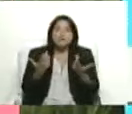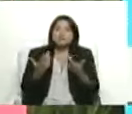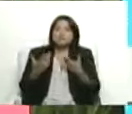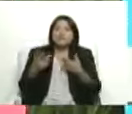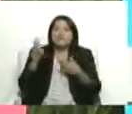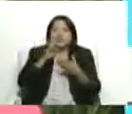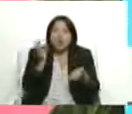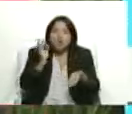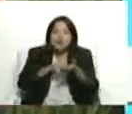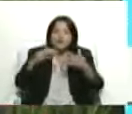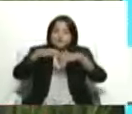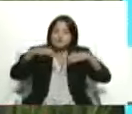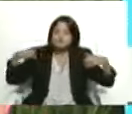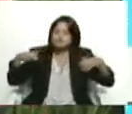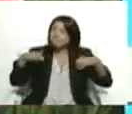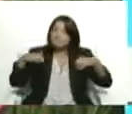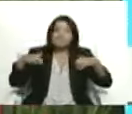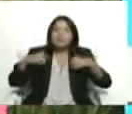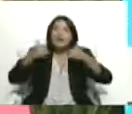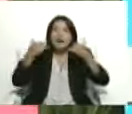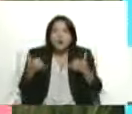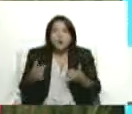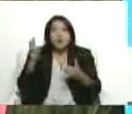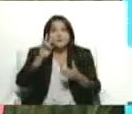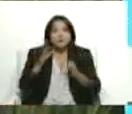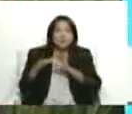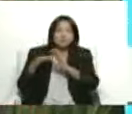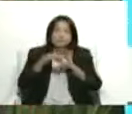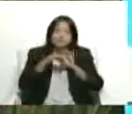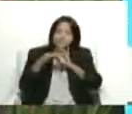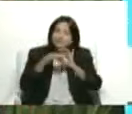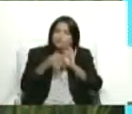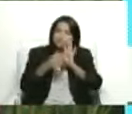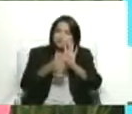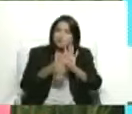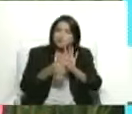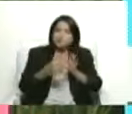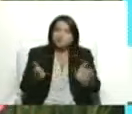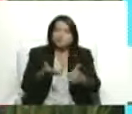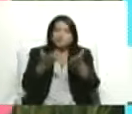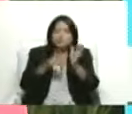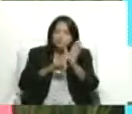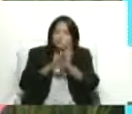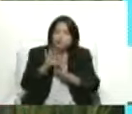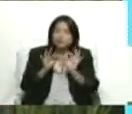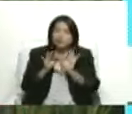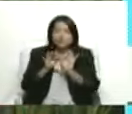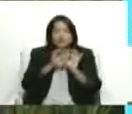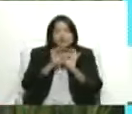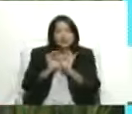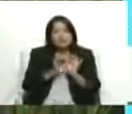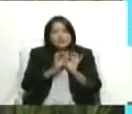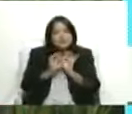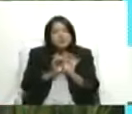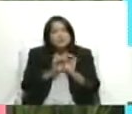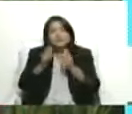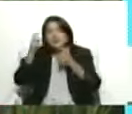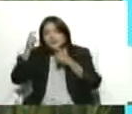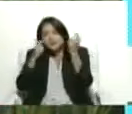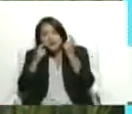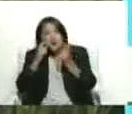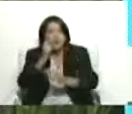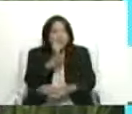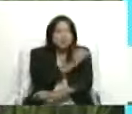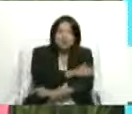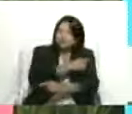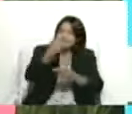con un pueblo de Venezuela que ha demostrado en este inicio, en estas primeras semanas, que está unido, opositor, chavista, de